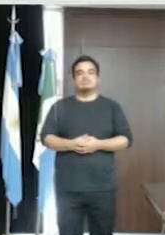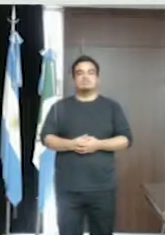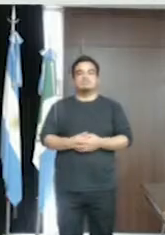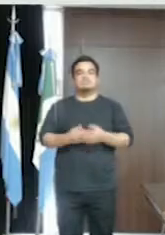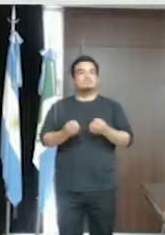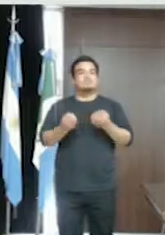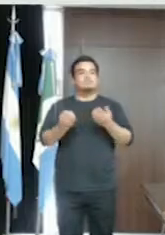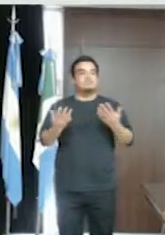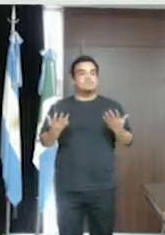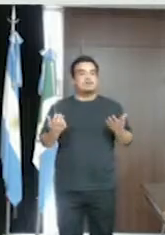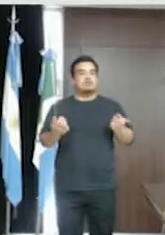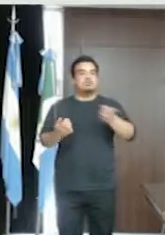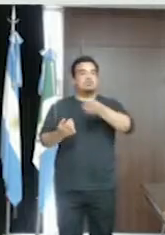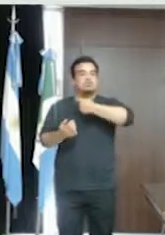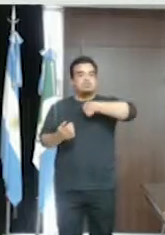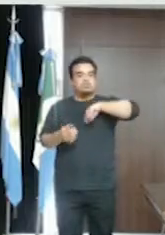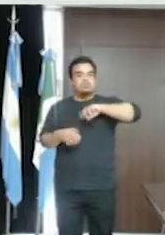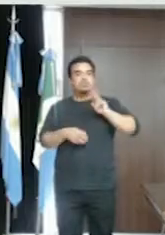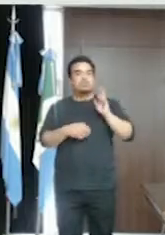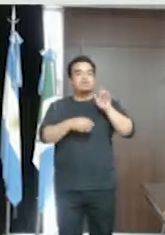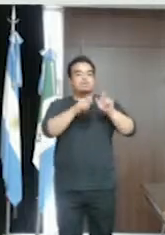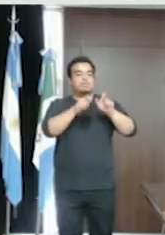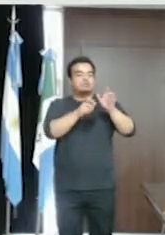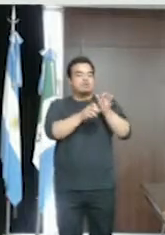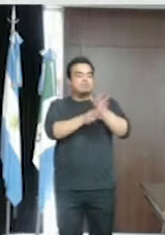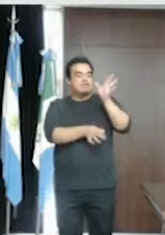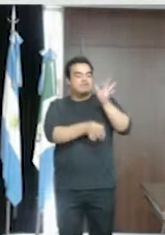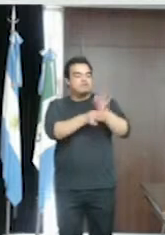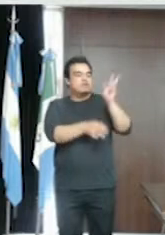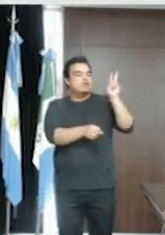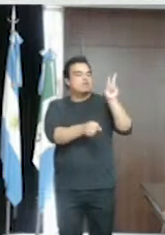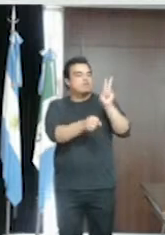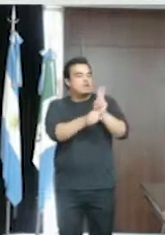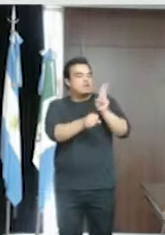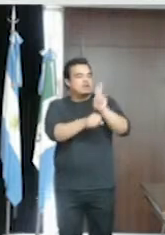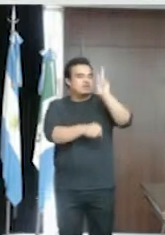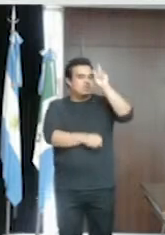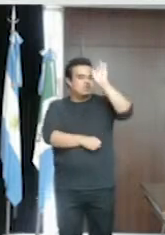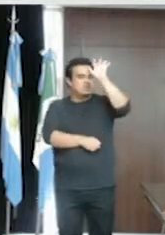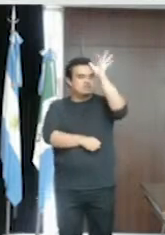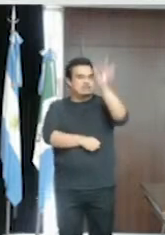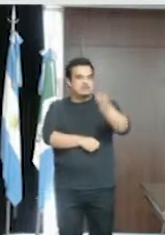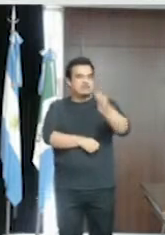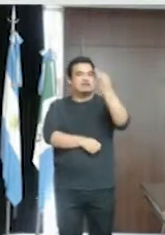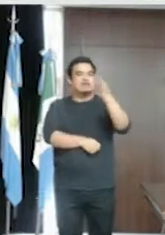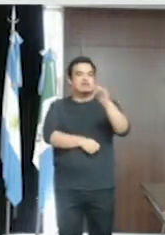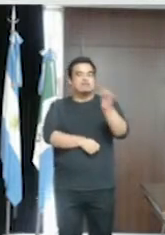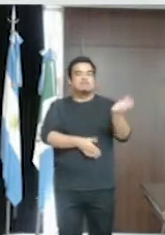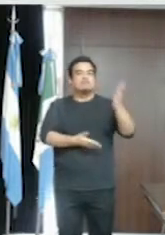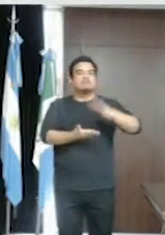Si nosotros somos cuidadores, tenemos que saber leer miradas. Tenemos